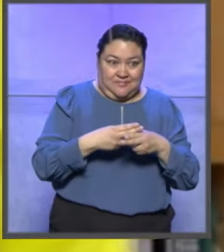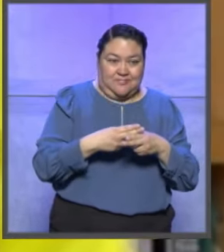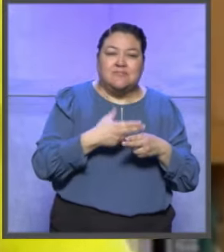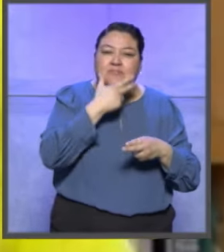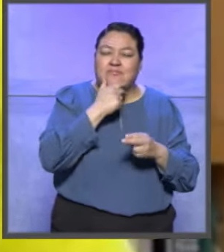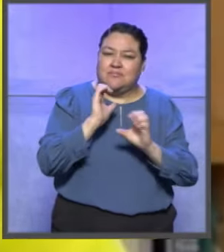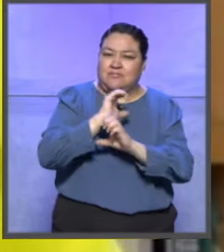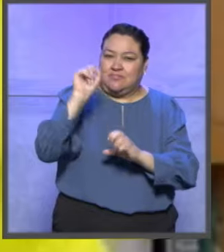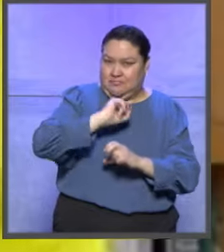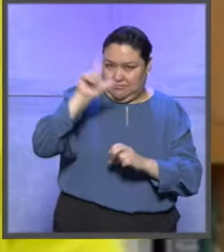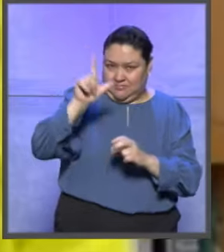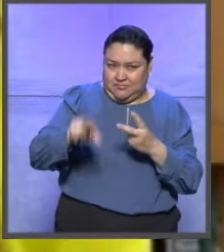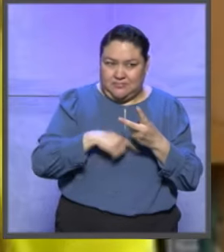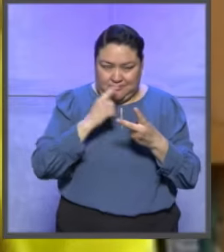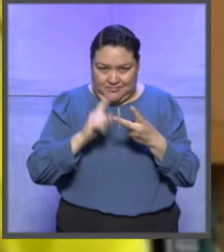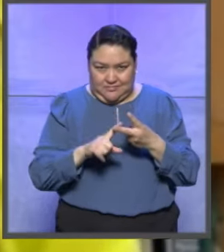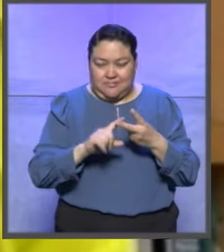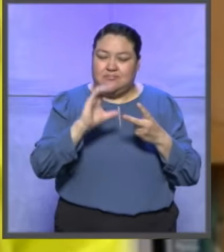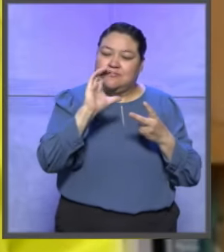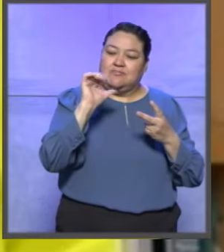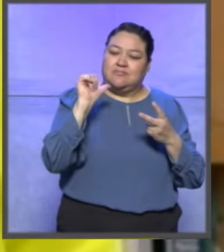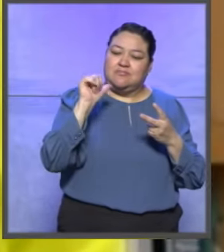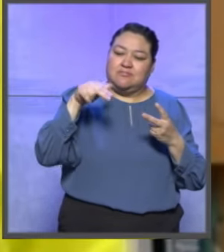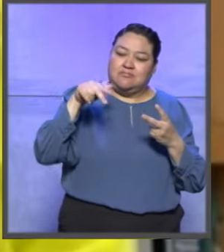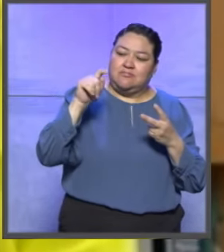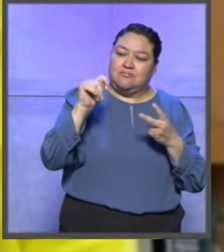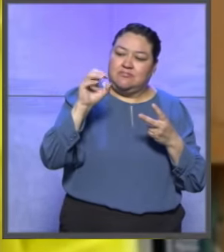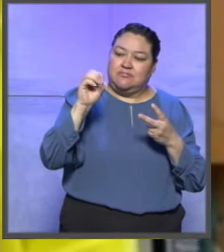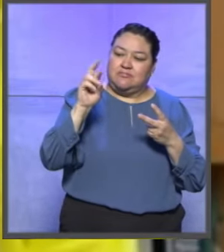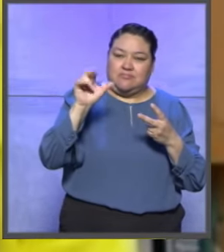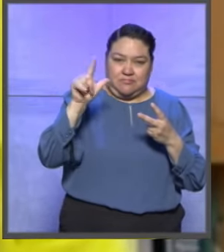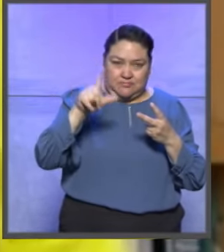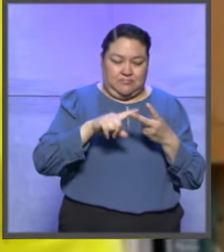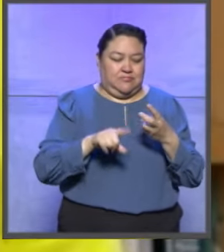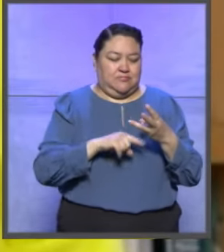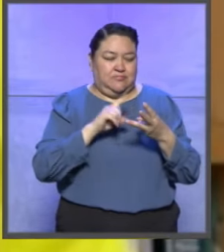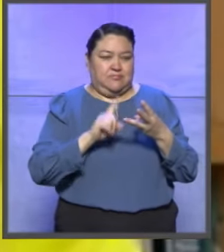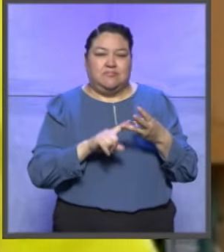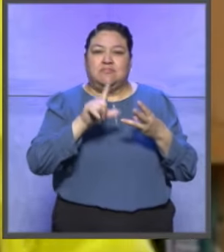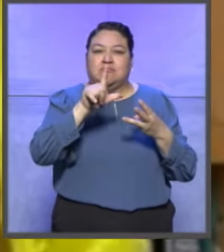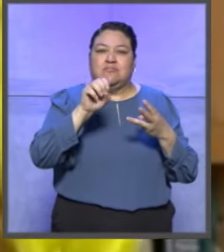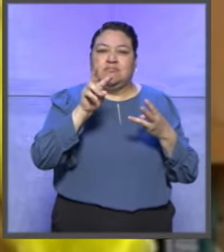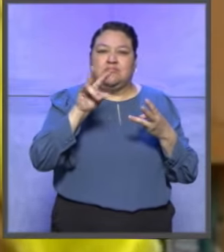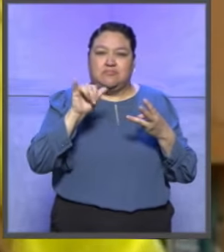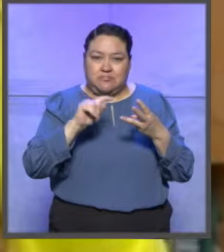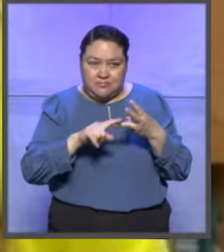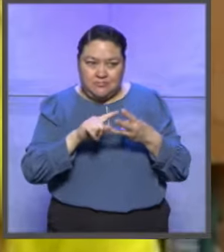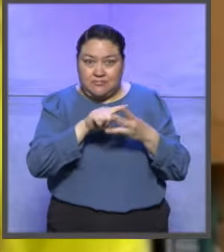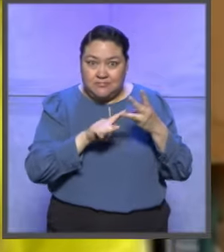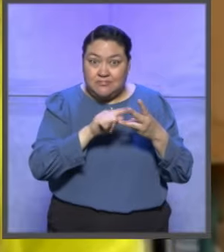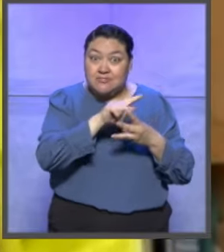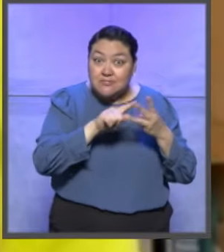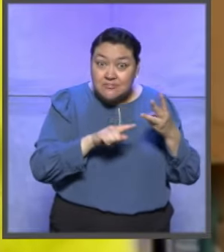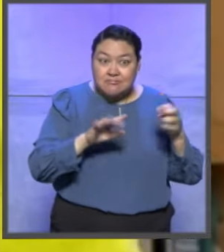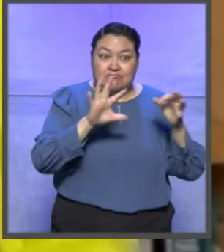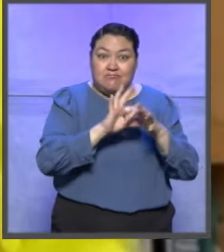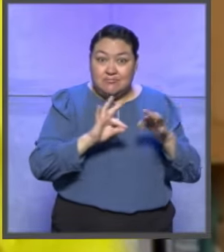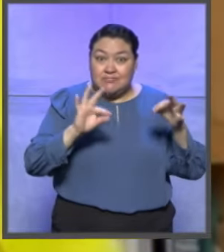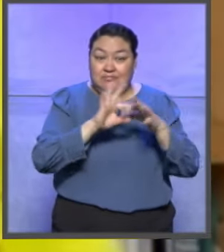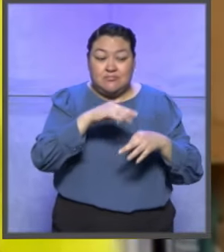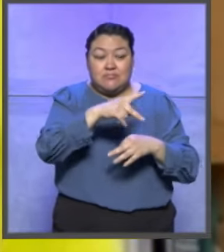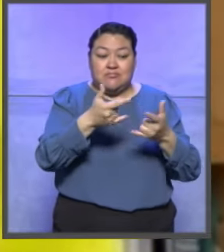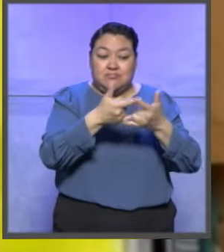a la nieta de este gran compositor que fue Cantoral, tuvimos también a Lovit,